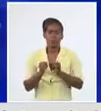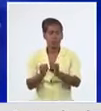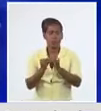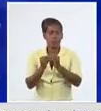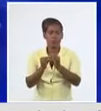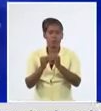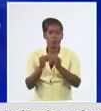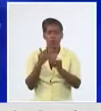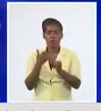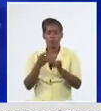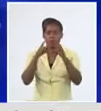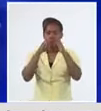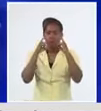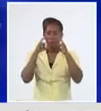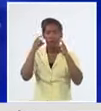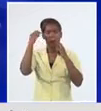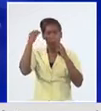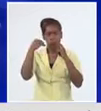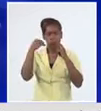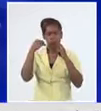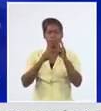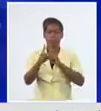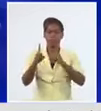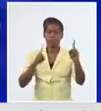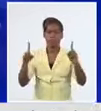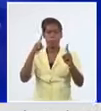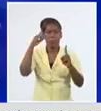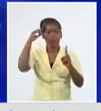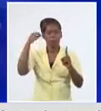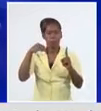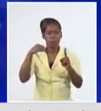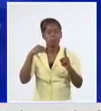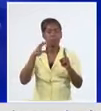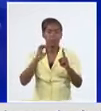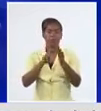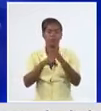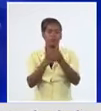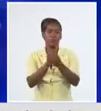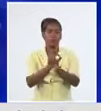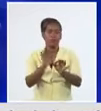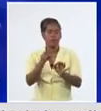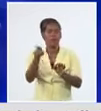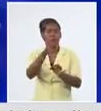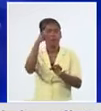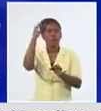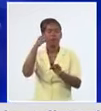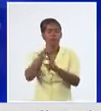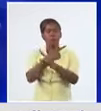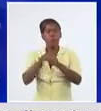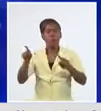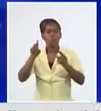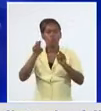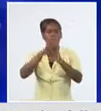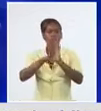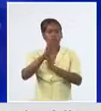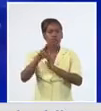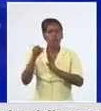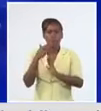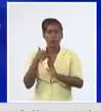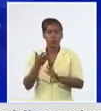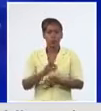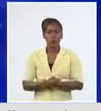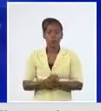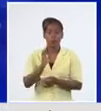del nasobuco, el distanciamiento físico. Hoy el doctor Durán insistía mucho en la restricción de movilidad.